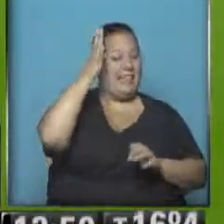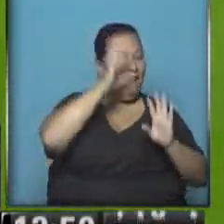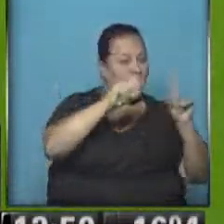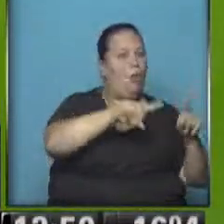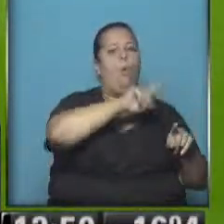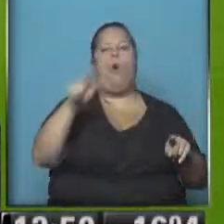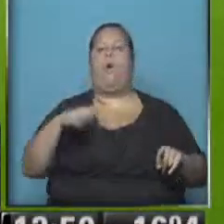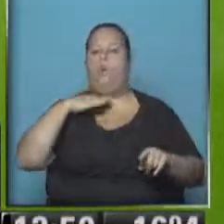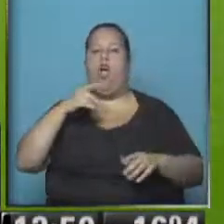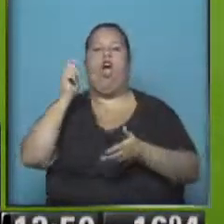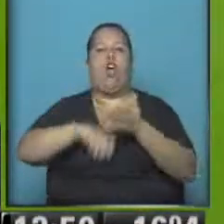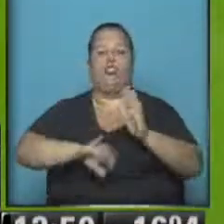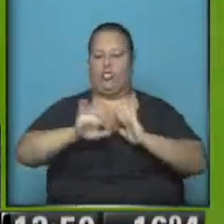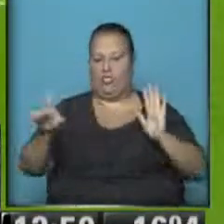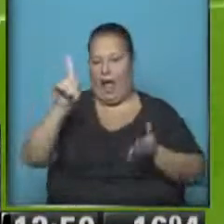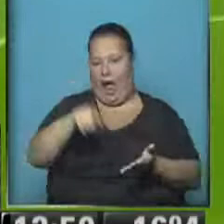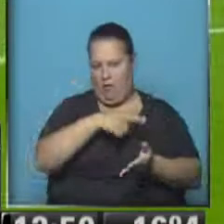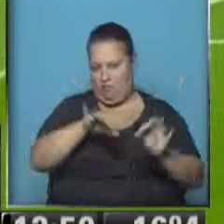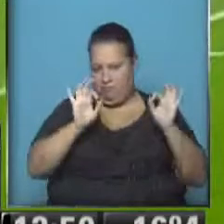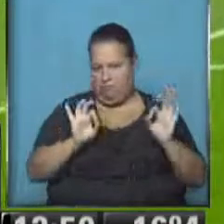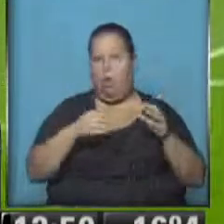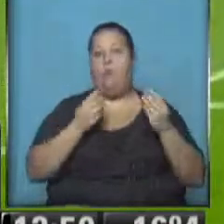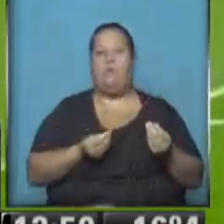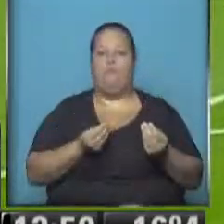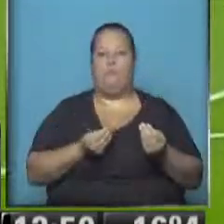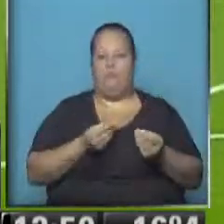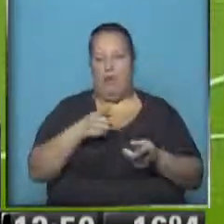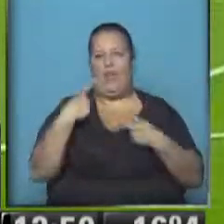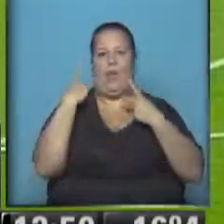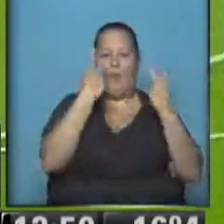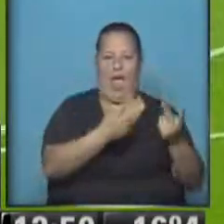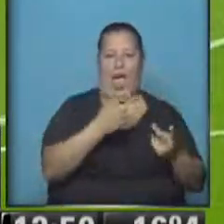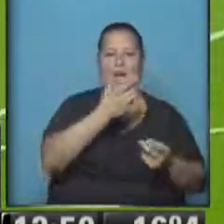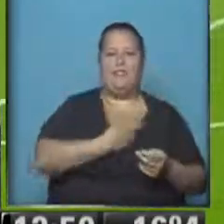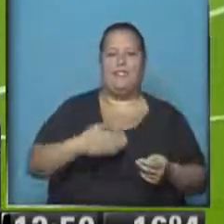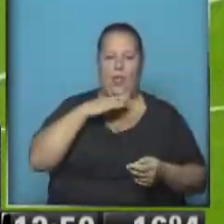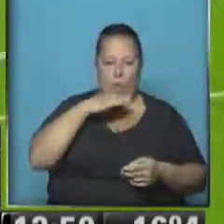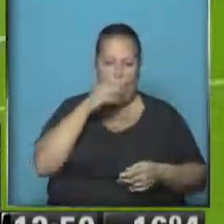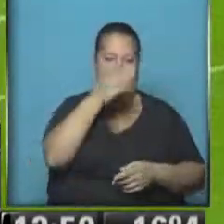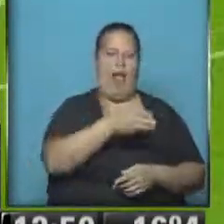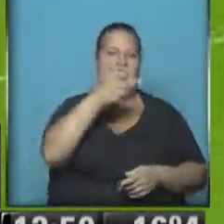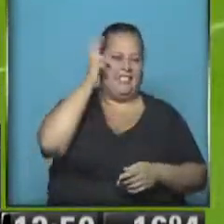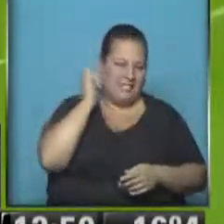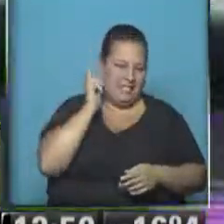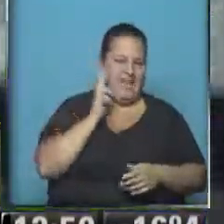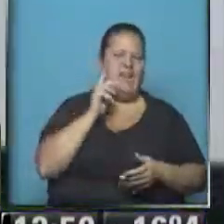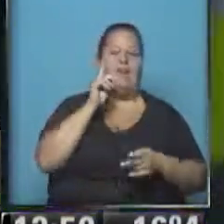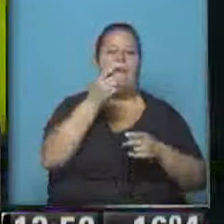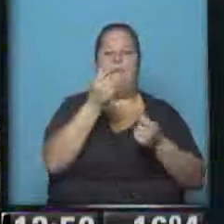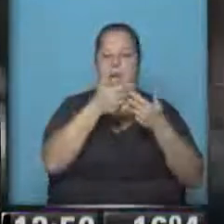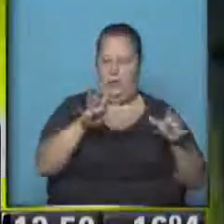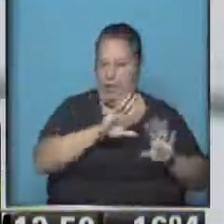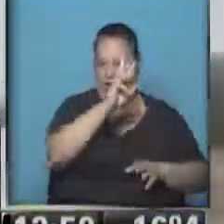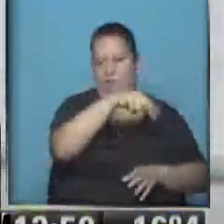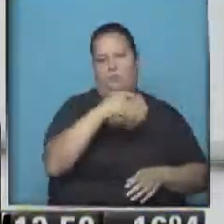a Boca. El contrato ya está casi hecho, porque para eso viajó Angelici justamente plata, ¿no? A Chile. Resigna plata, tampoco